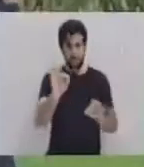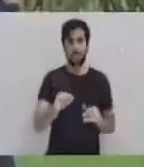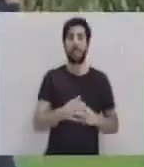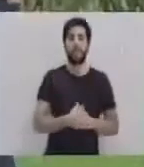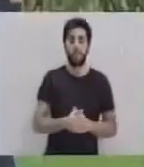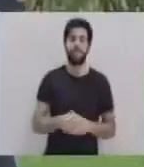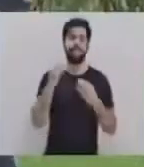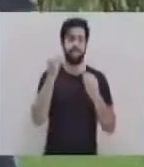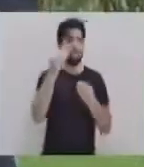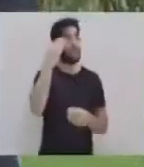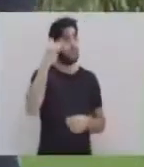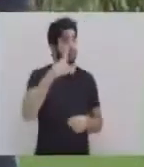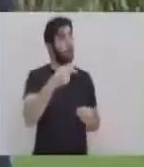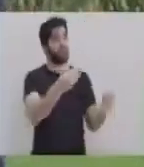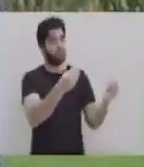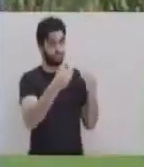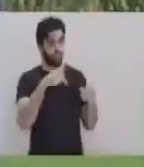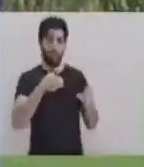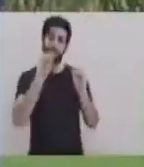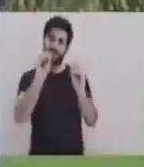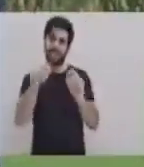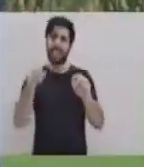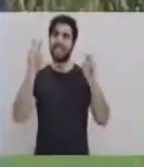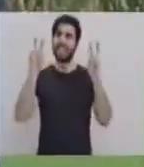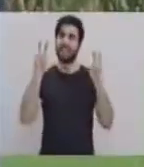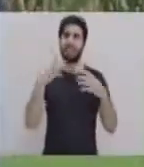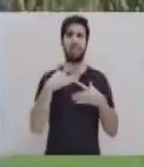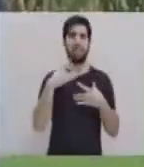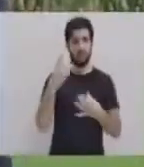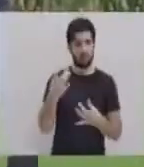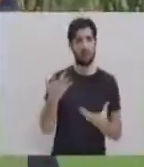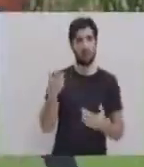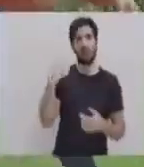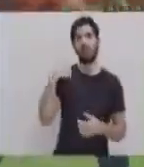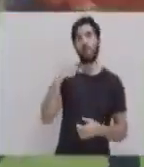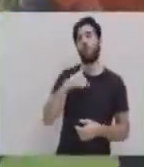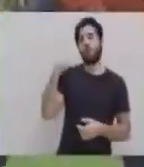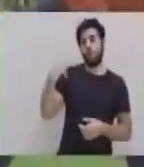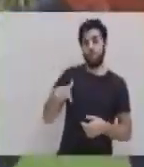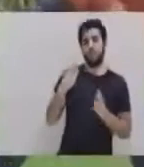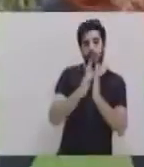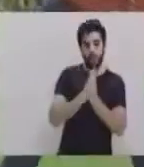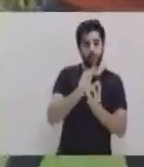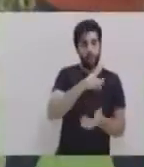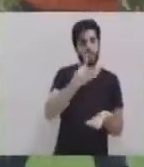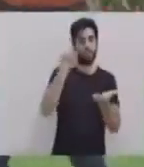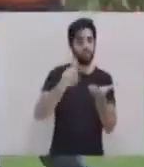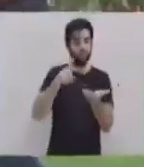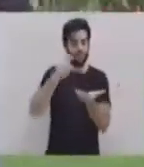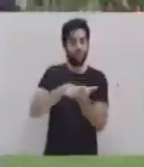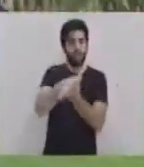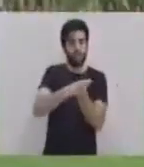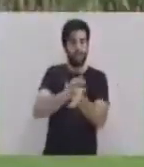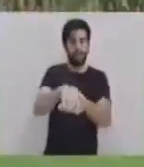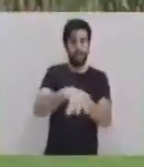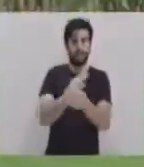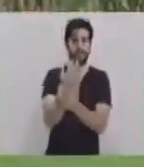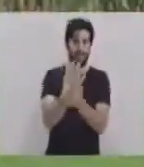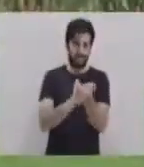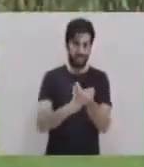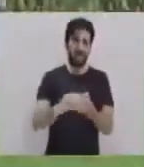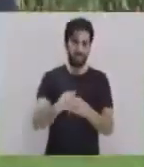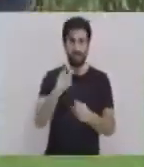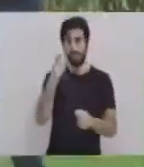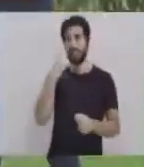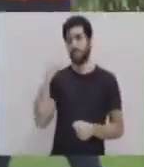muchas gracias Margarita por habernos enseñado este tema tan interesante. Yo la voy a invitar a que nos desinfectemos las manos.